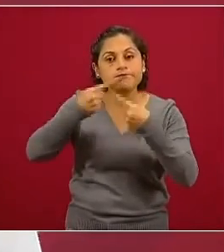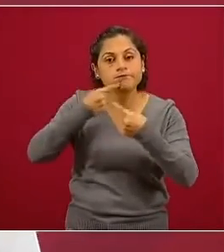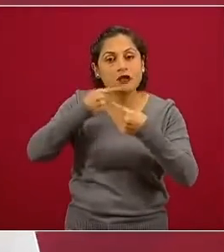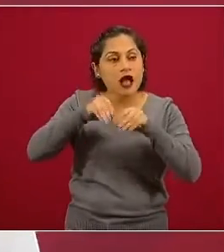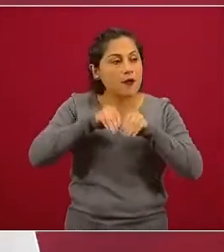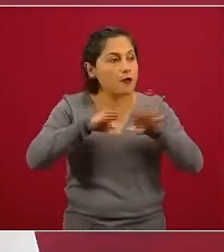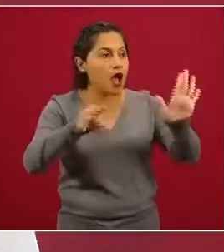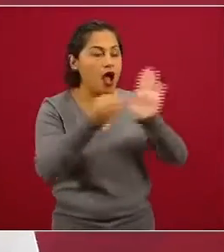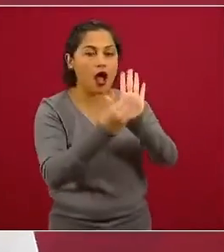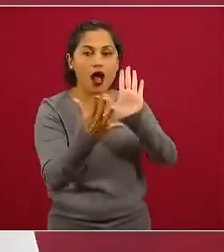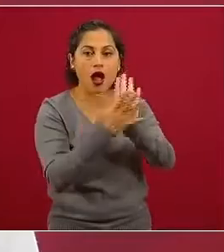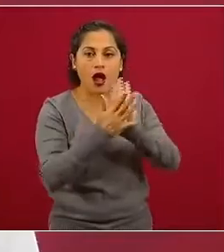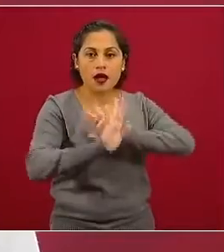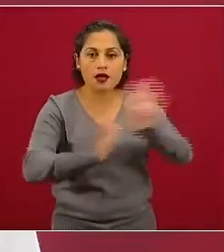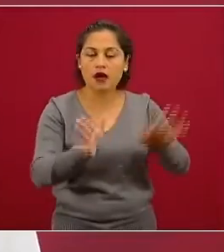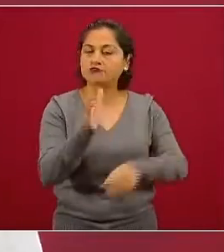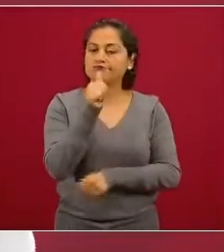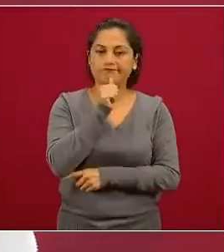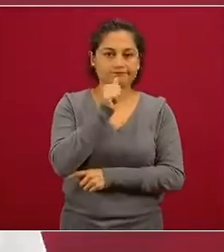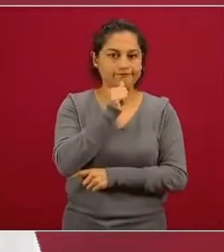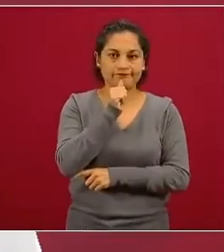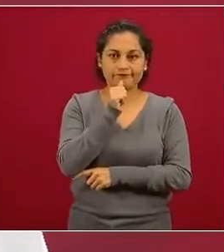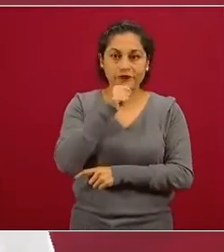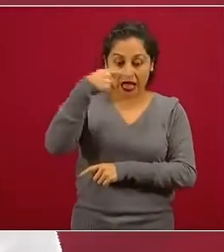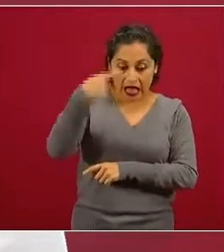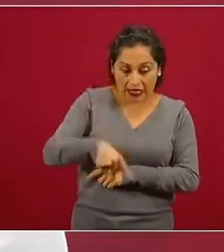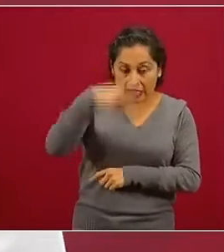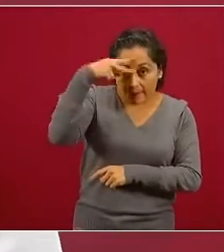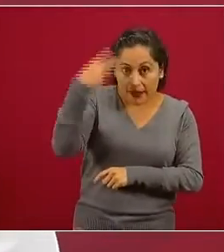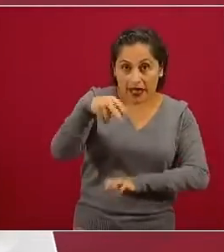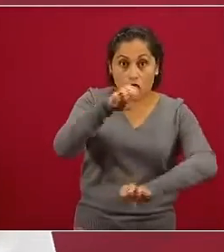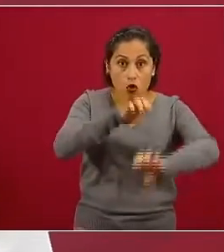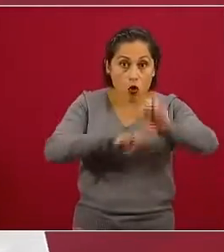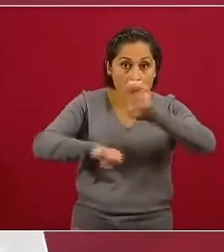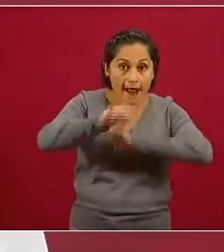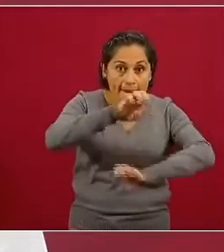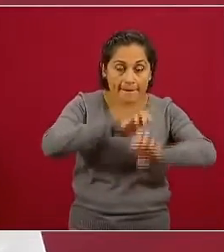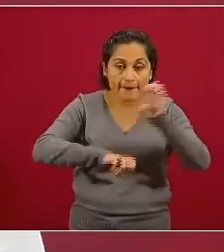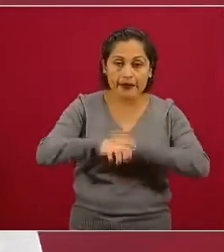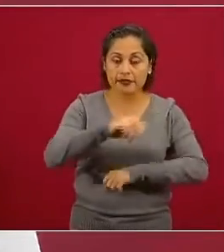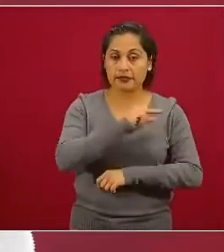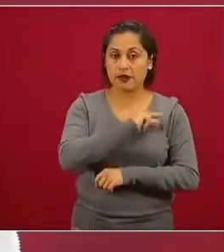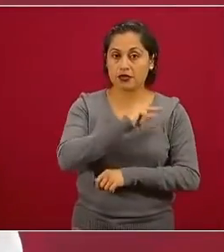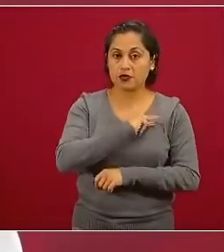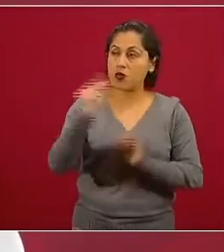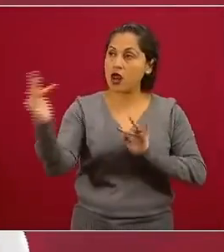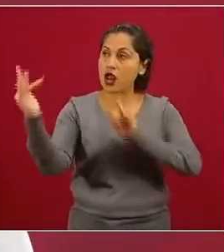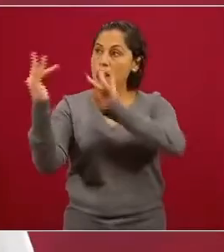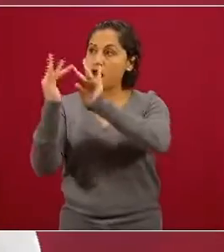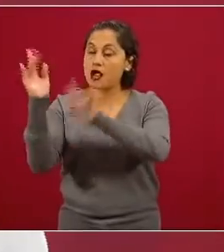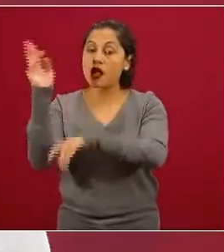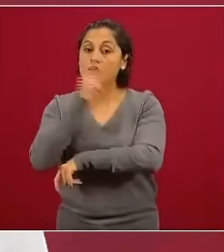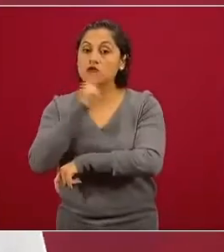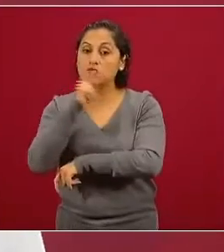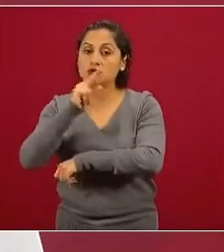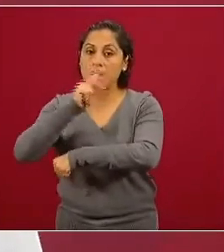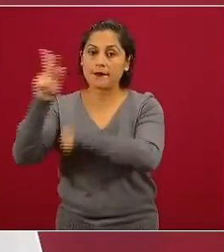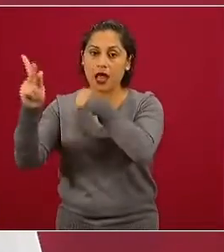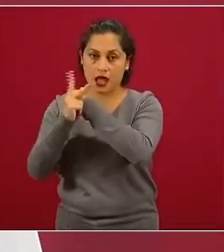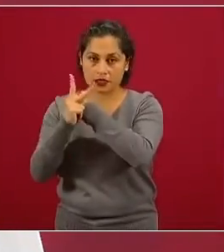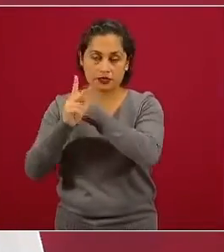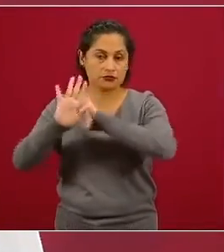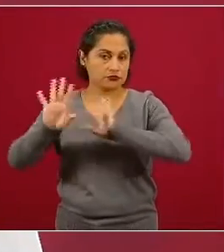de vacunas rusas. Y esto es una versión distorsionada de lo que realmente hasta el momento ha